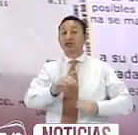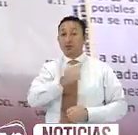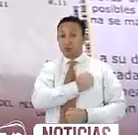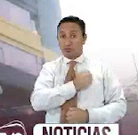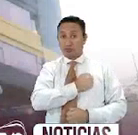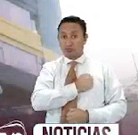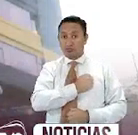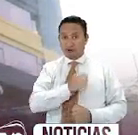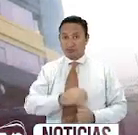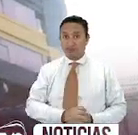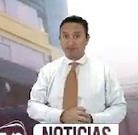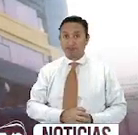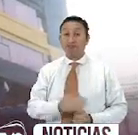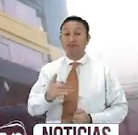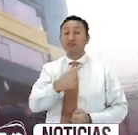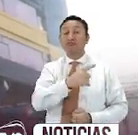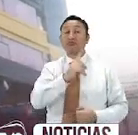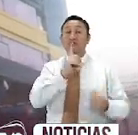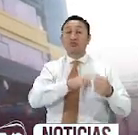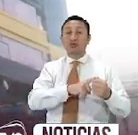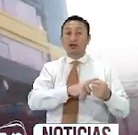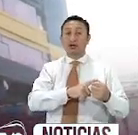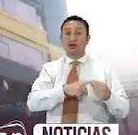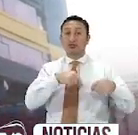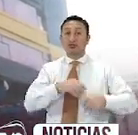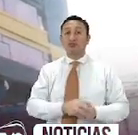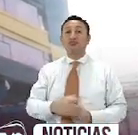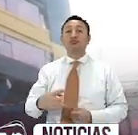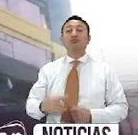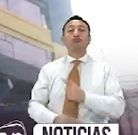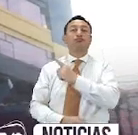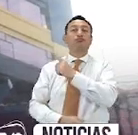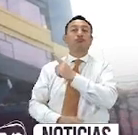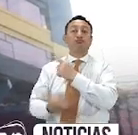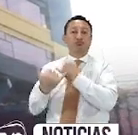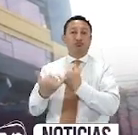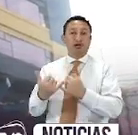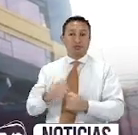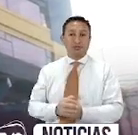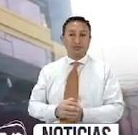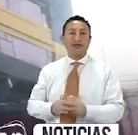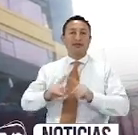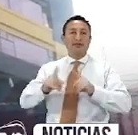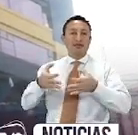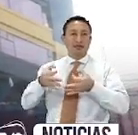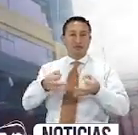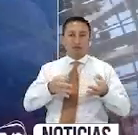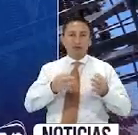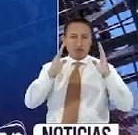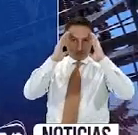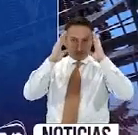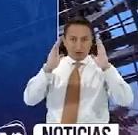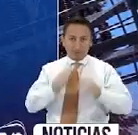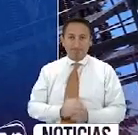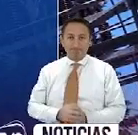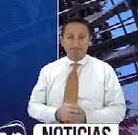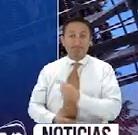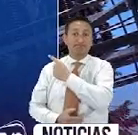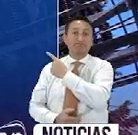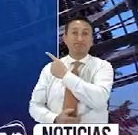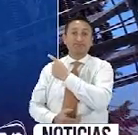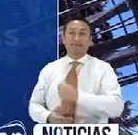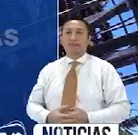país. En el caso de la capital, la empresa eléctrica Quito puso a disposición varios canales de atención: el call